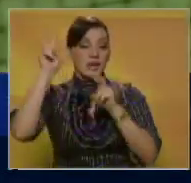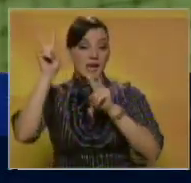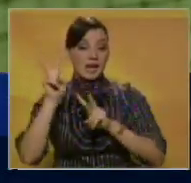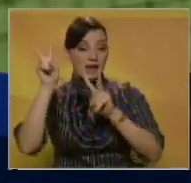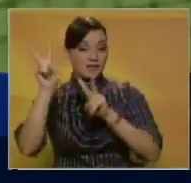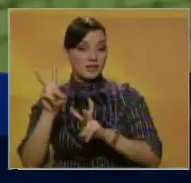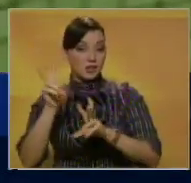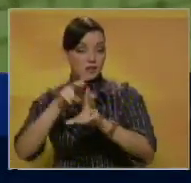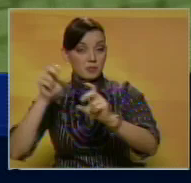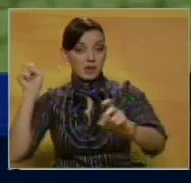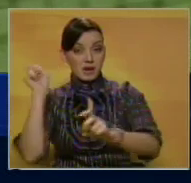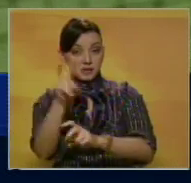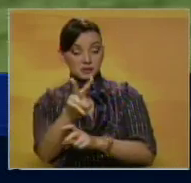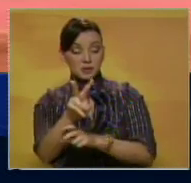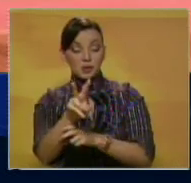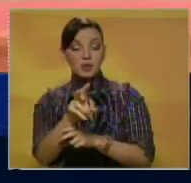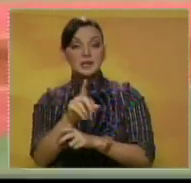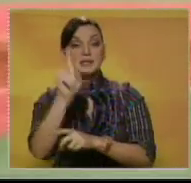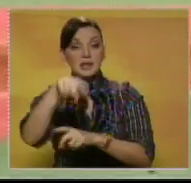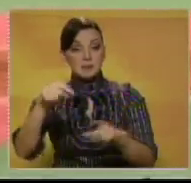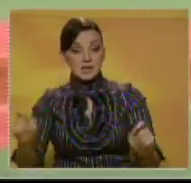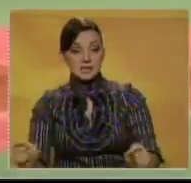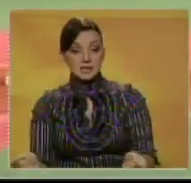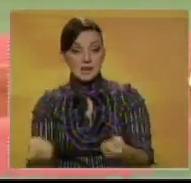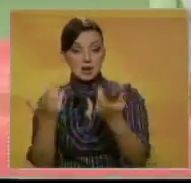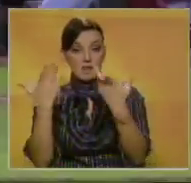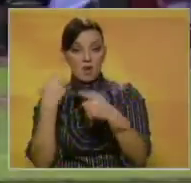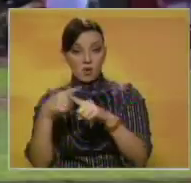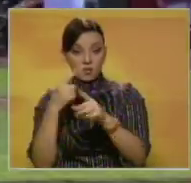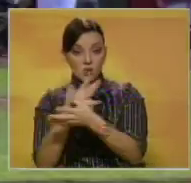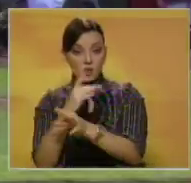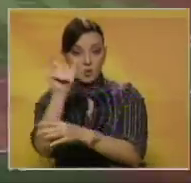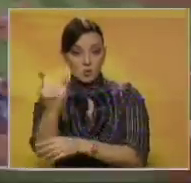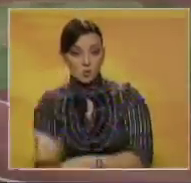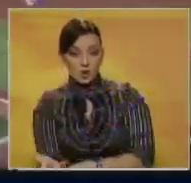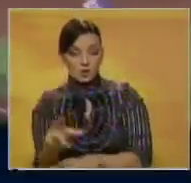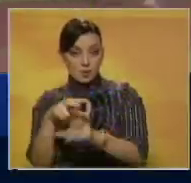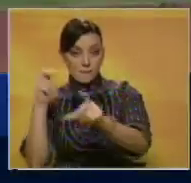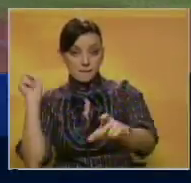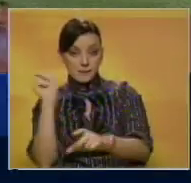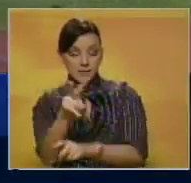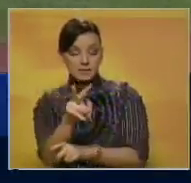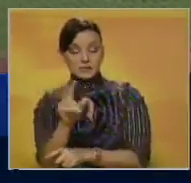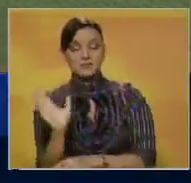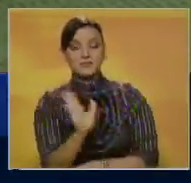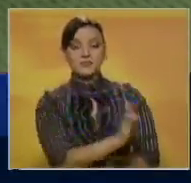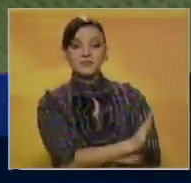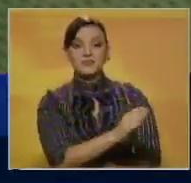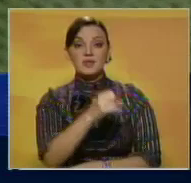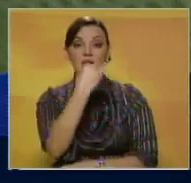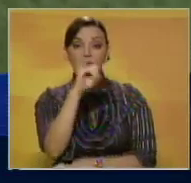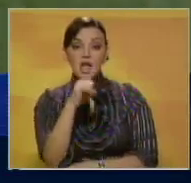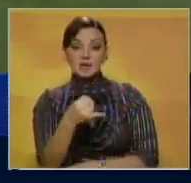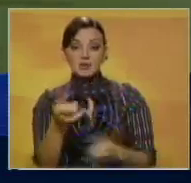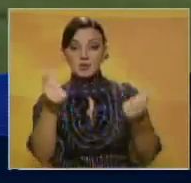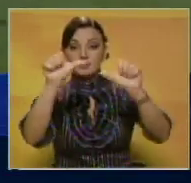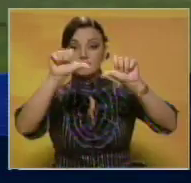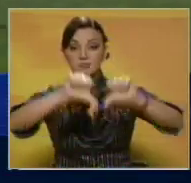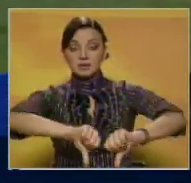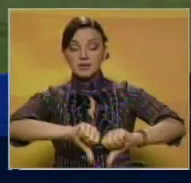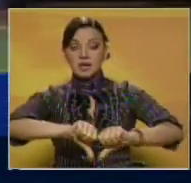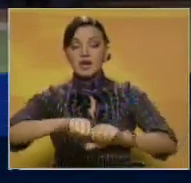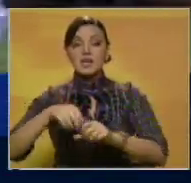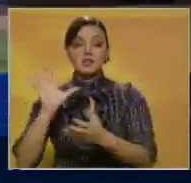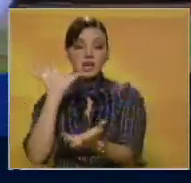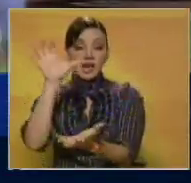el revés para César Jiménez y el rescate para Pedro Rodríguez. En Maracay, los Tigres de Aragua doblegaron a las Águilas del Zulia 9-1.